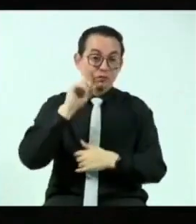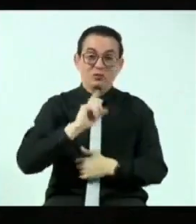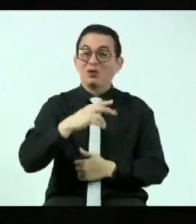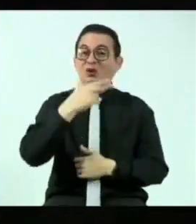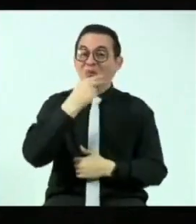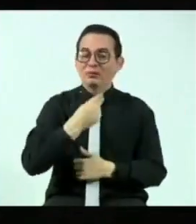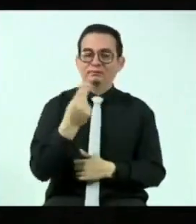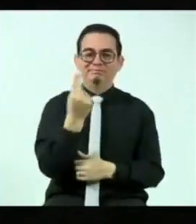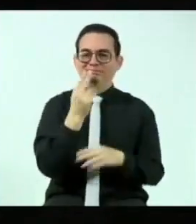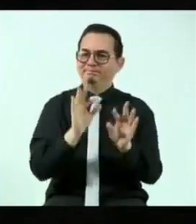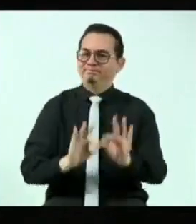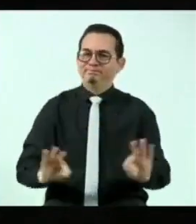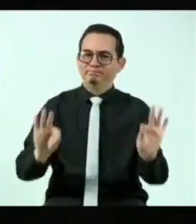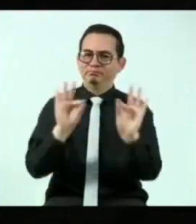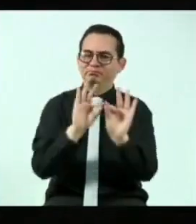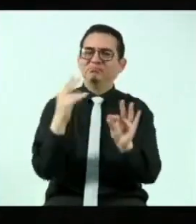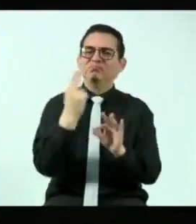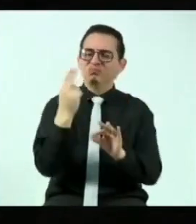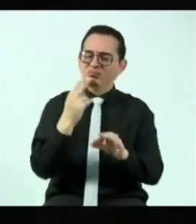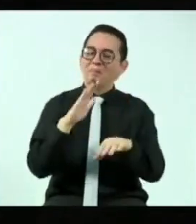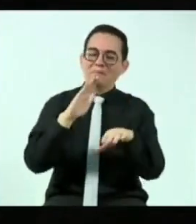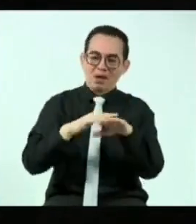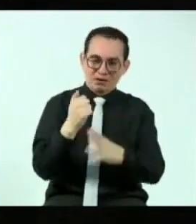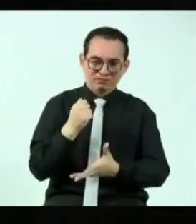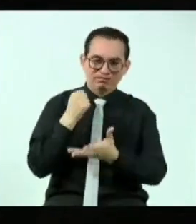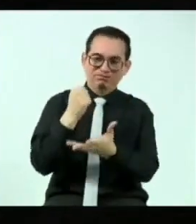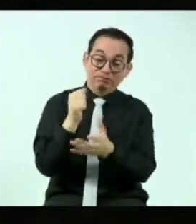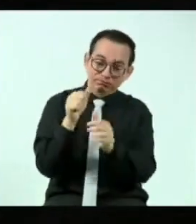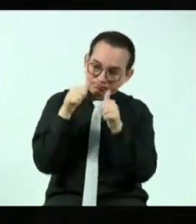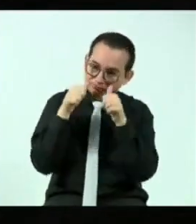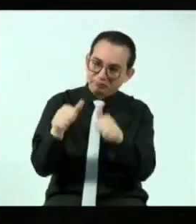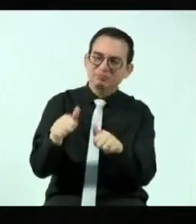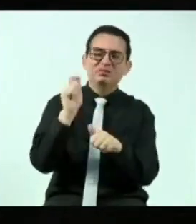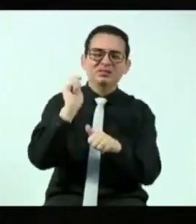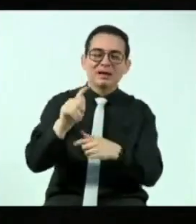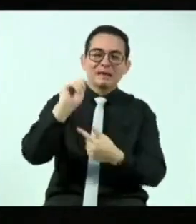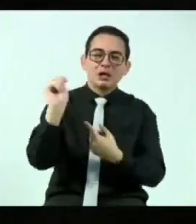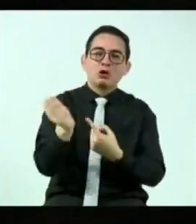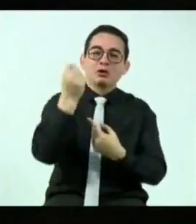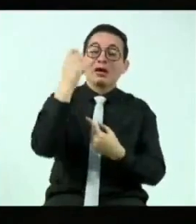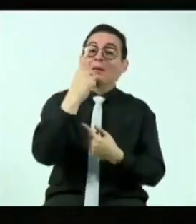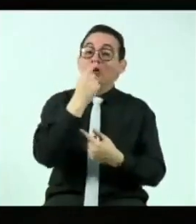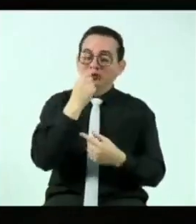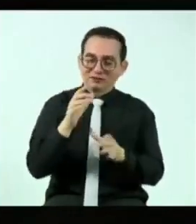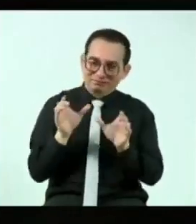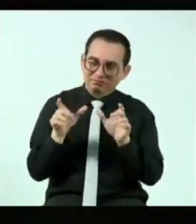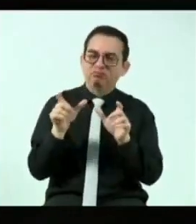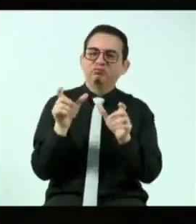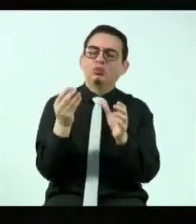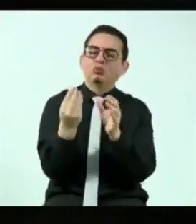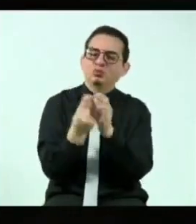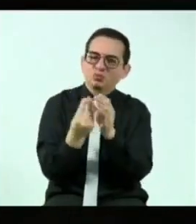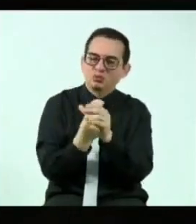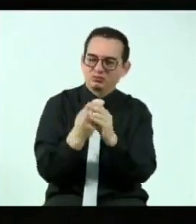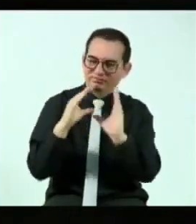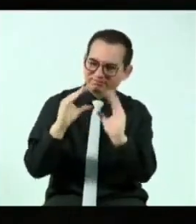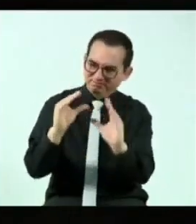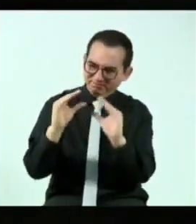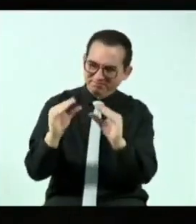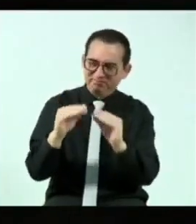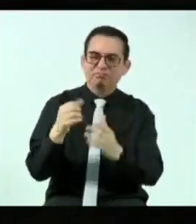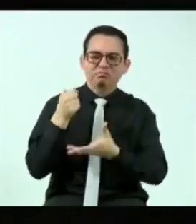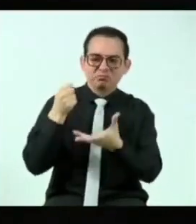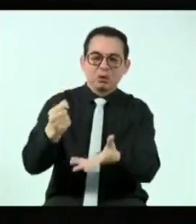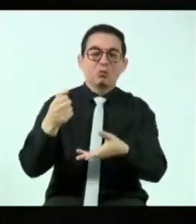tiene que ver con un fortalecimiento de la policía a través de la tecnología de la capacitación del equipamiento Pero